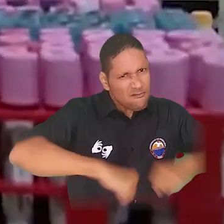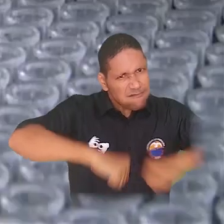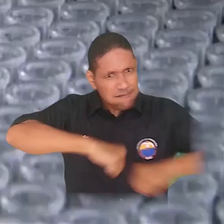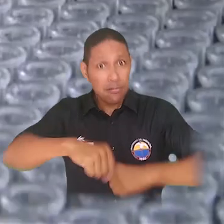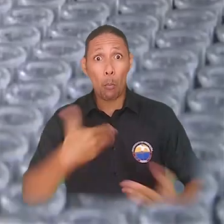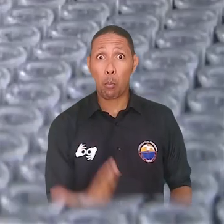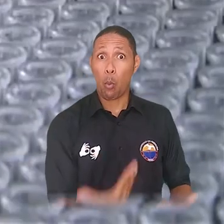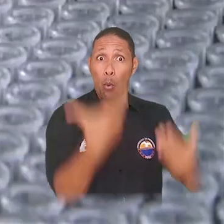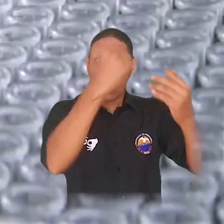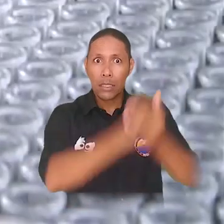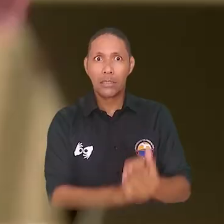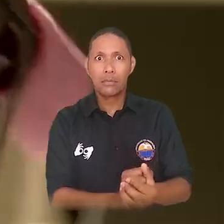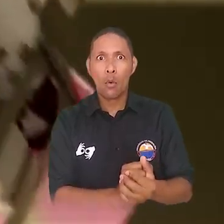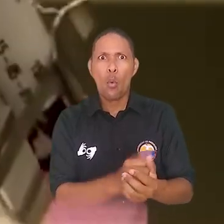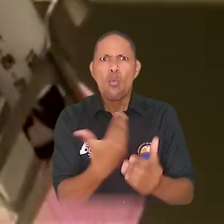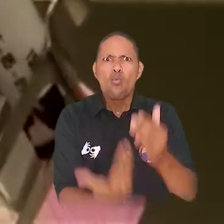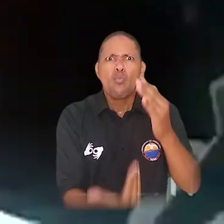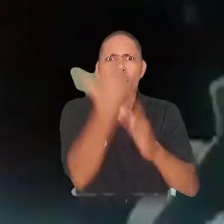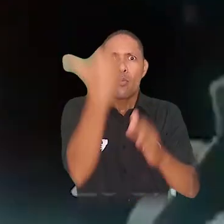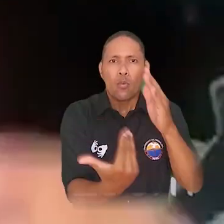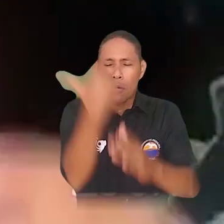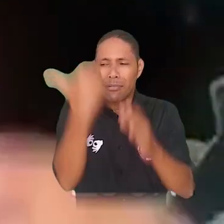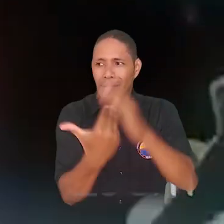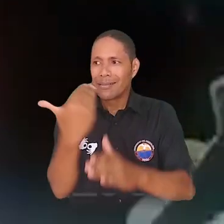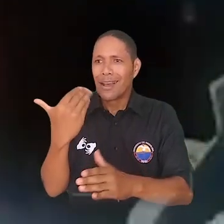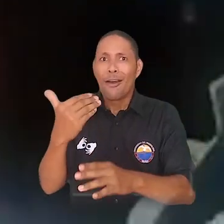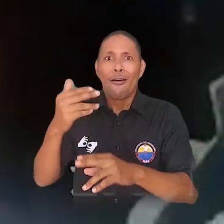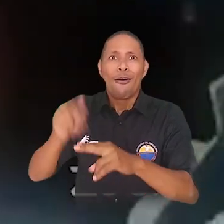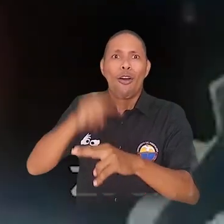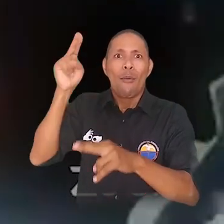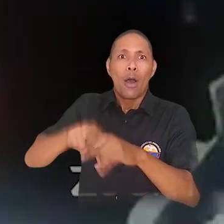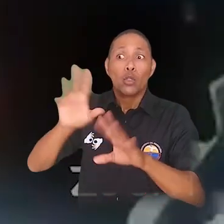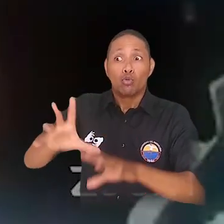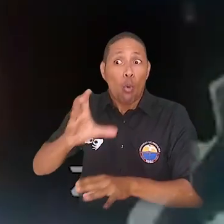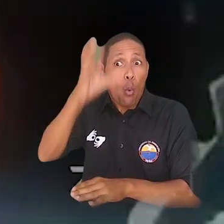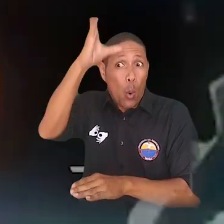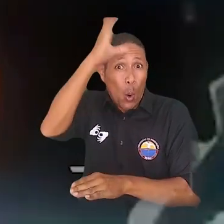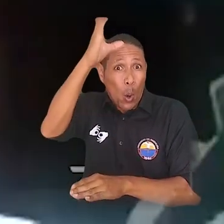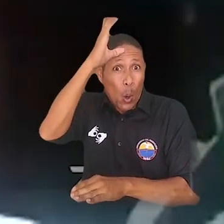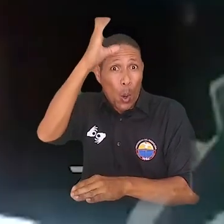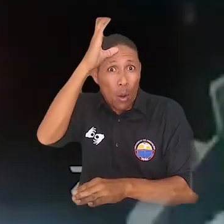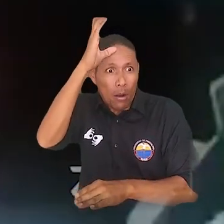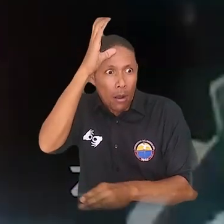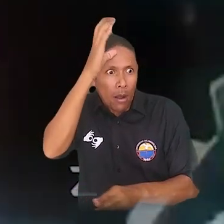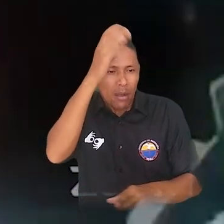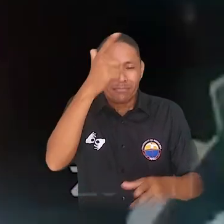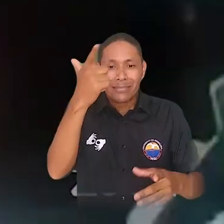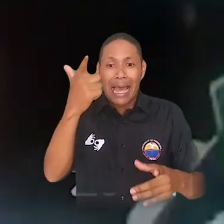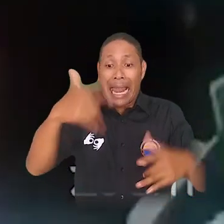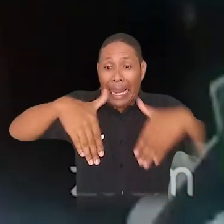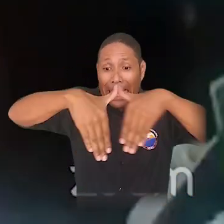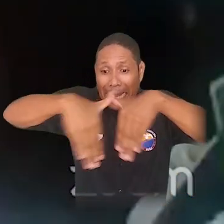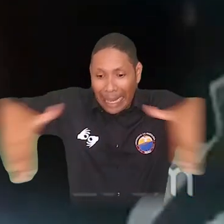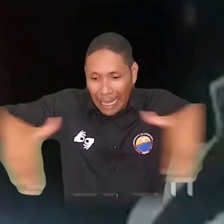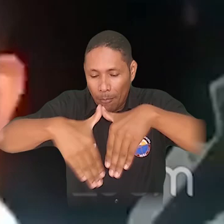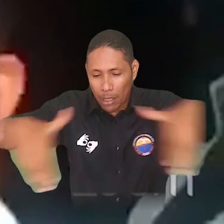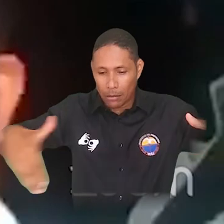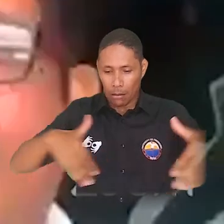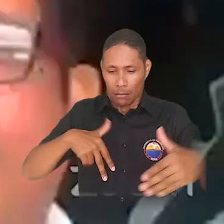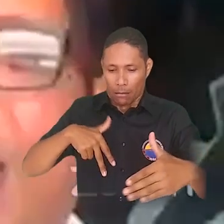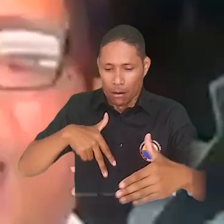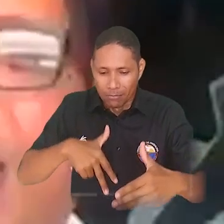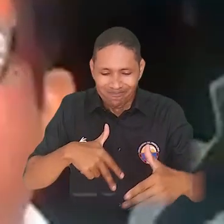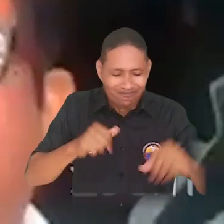a romper paradigmas. Es decir, en las barreras tradicionales del conocimiento que planteaba esos límites entre lo que